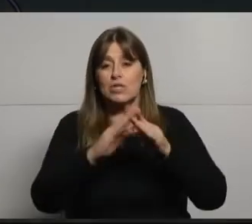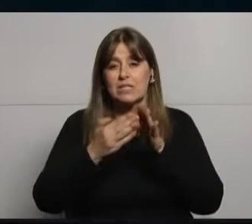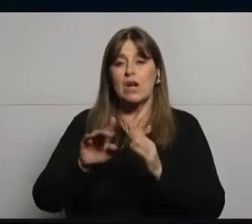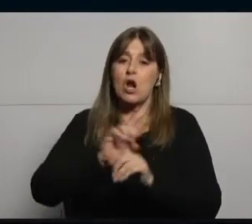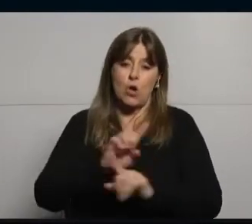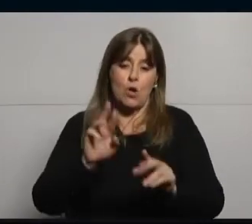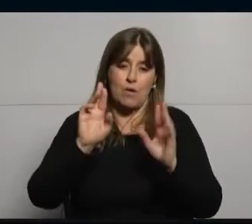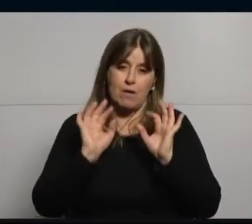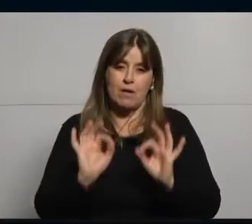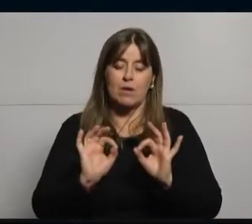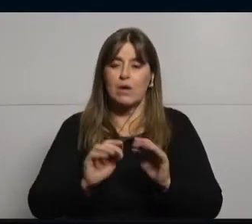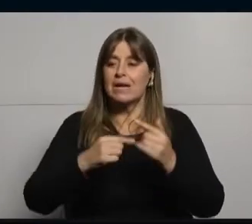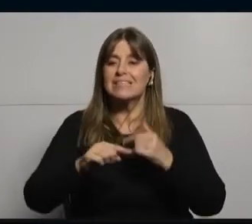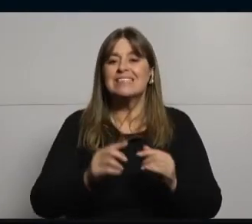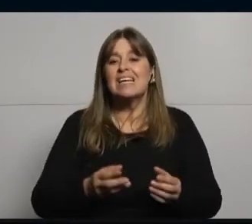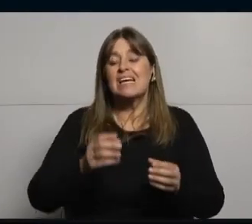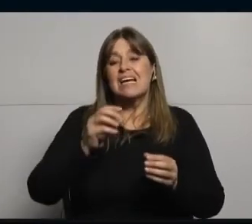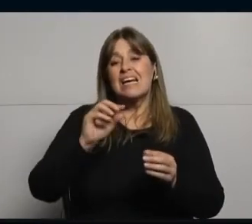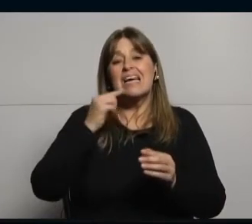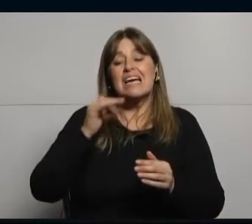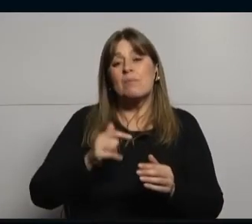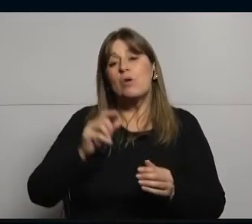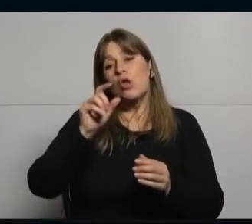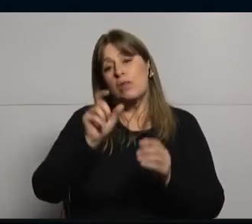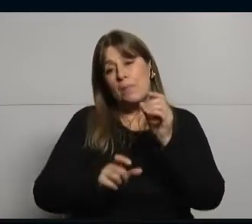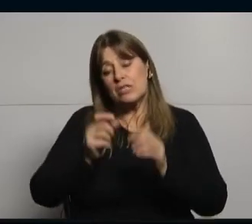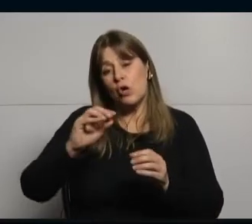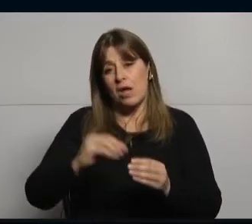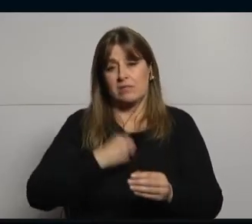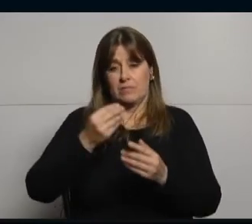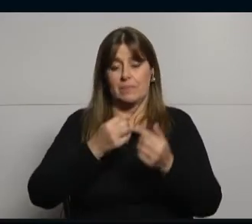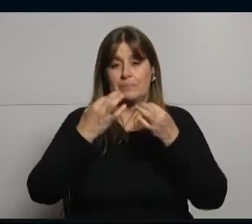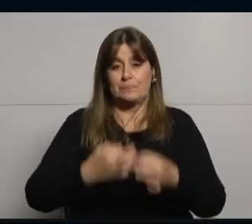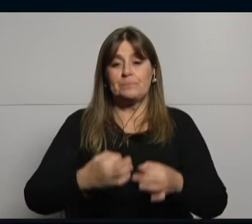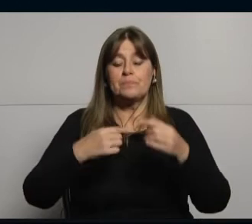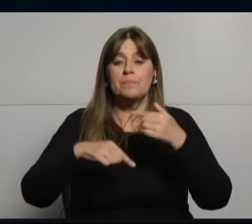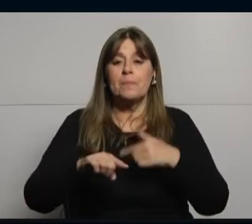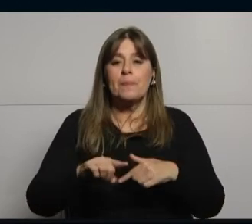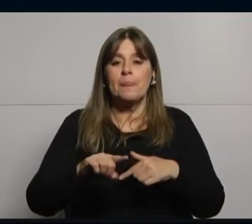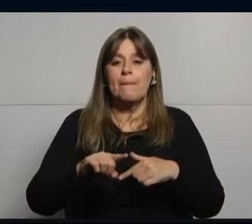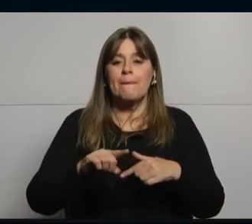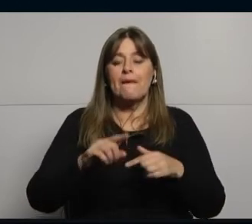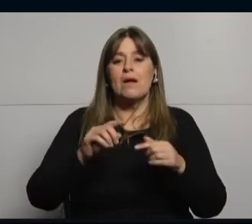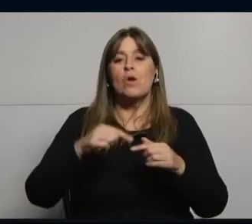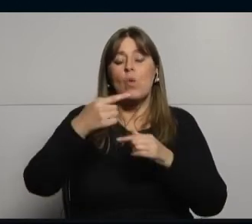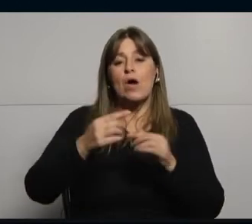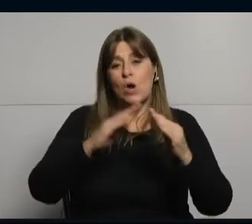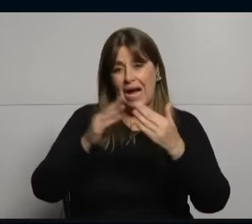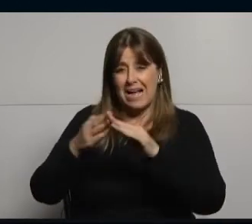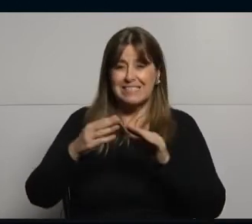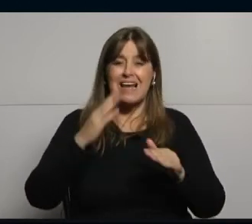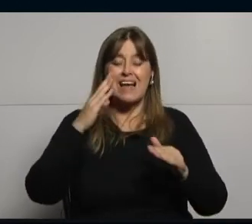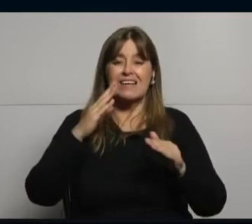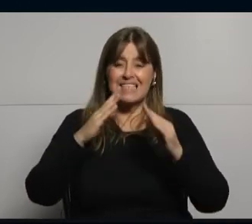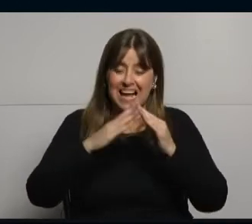Ahí hay un ejemplo donde ya hay casos recuperados. Luego los residenciales y finalmente lo que